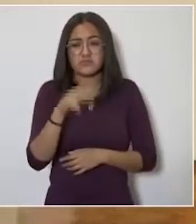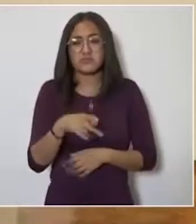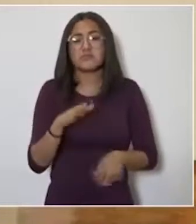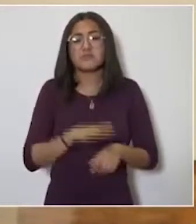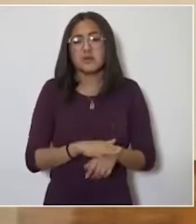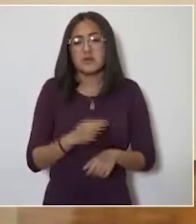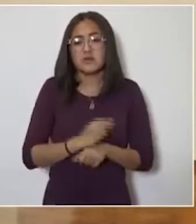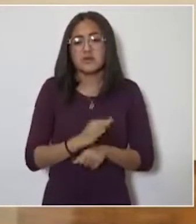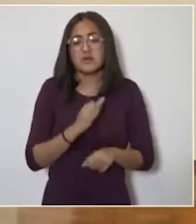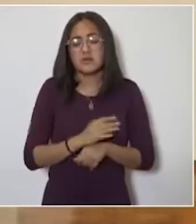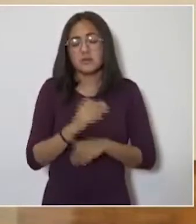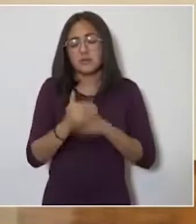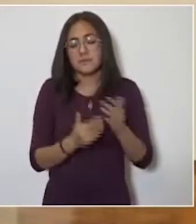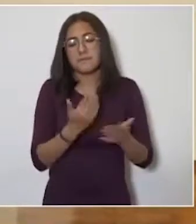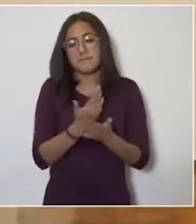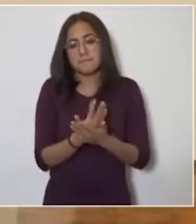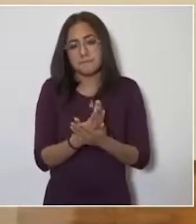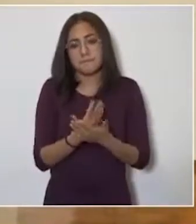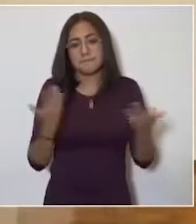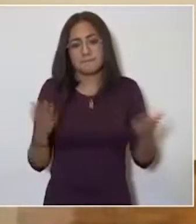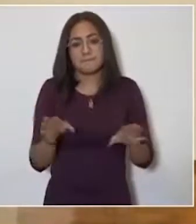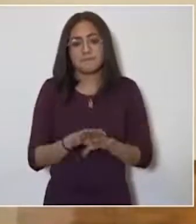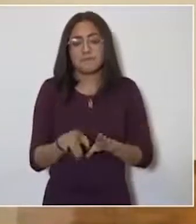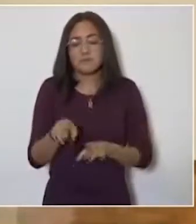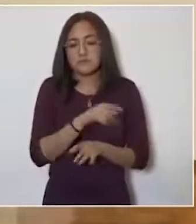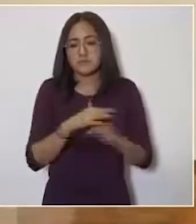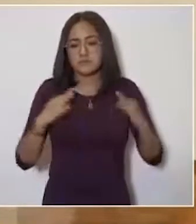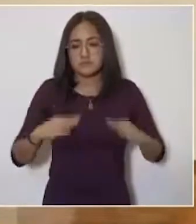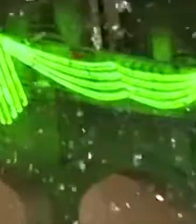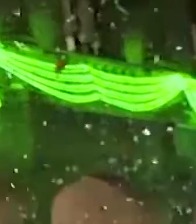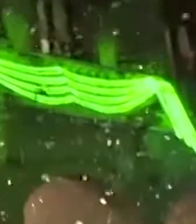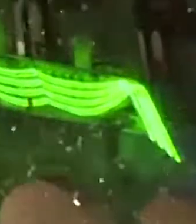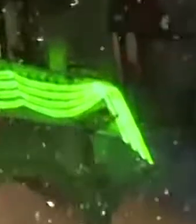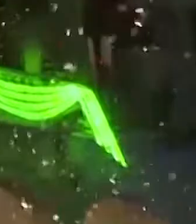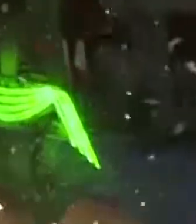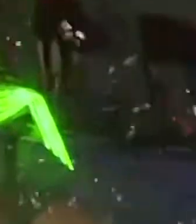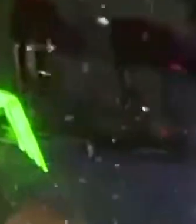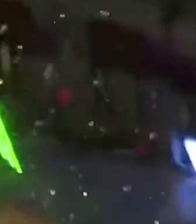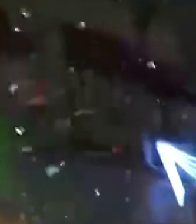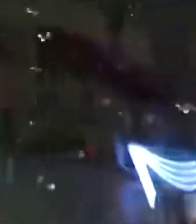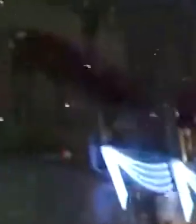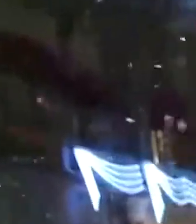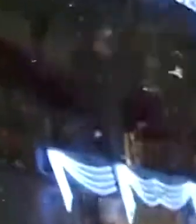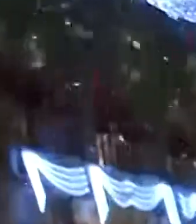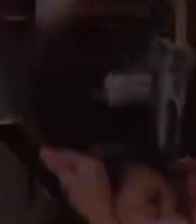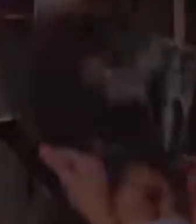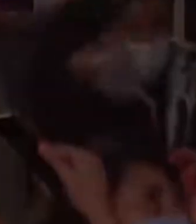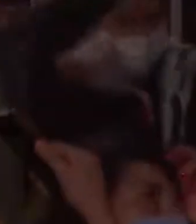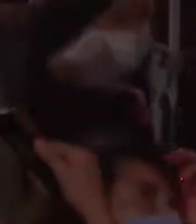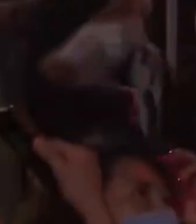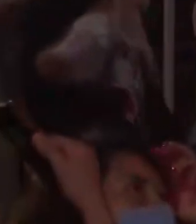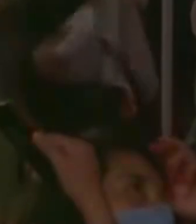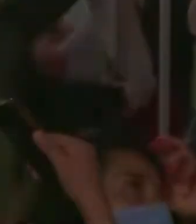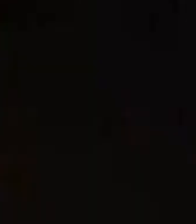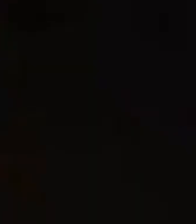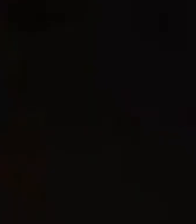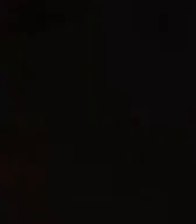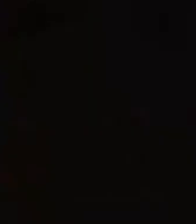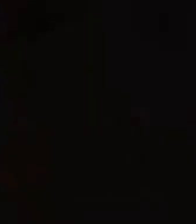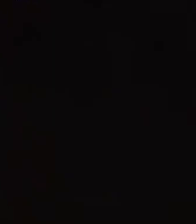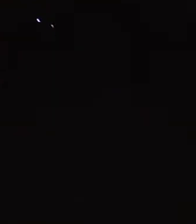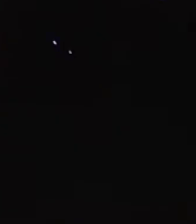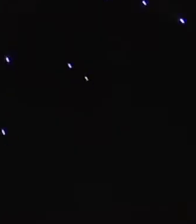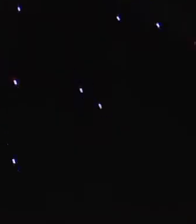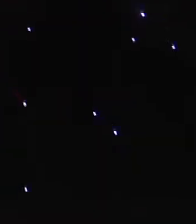estamos en un proceso de pacificación completo por ello se diseña desde ahora la estrategia a seguir para que las fiestas patrias